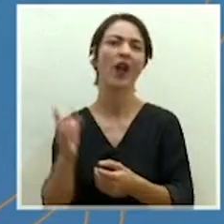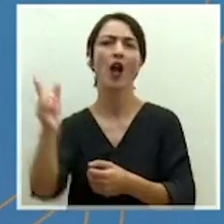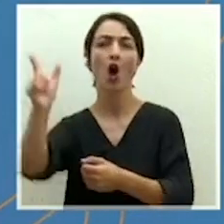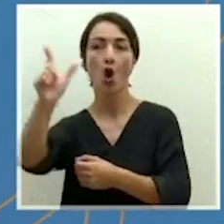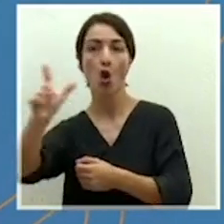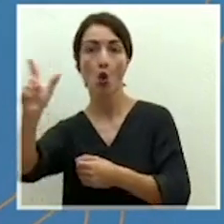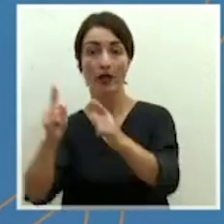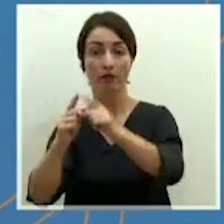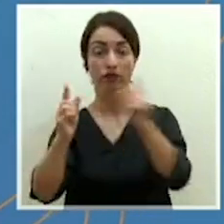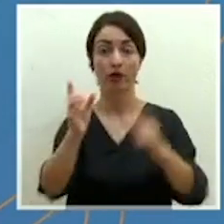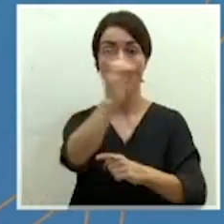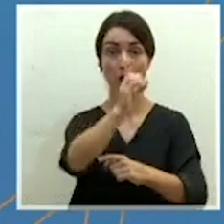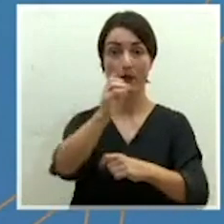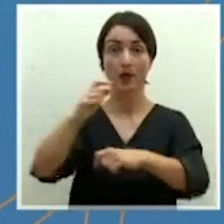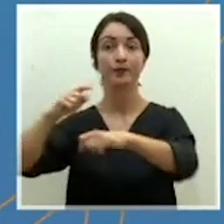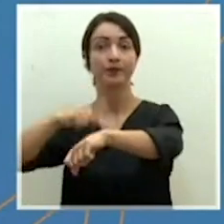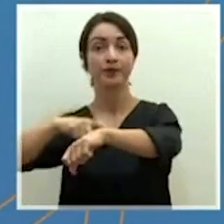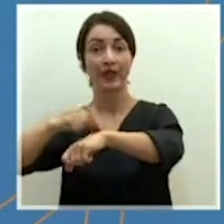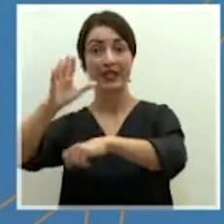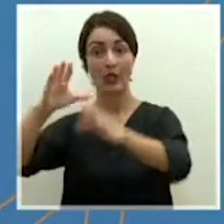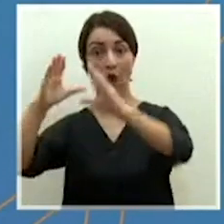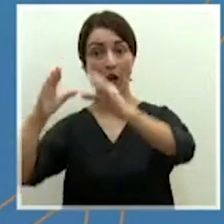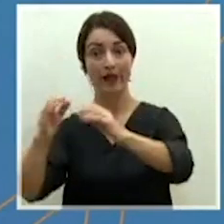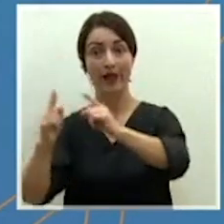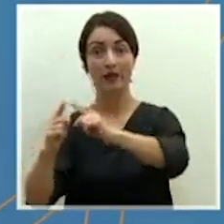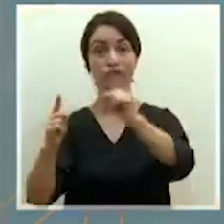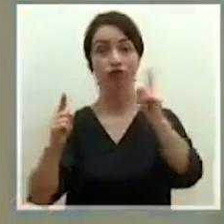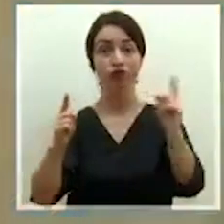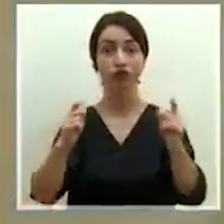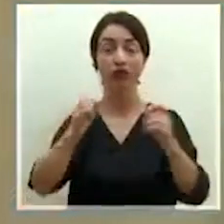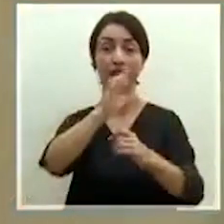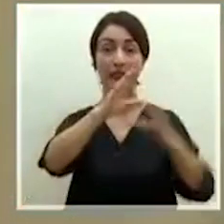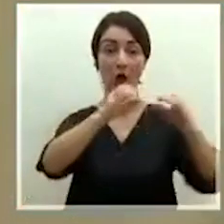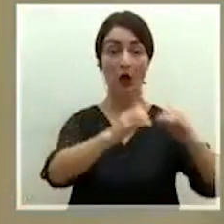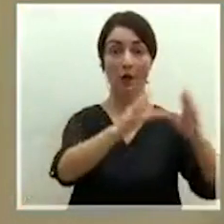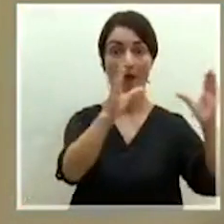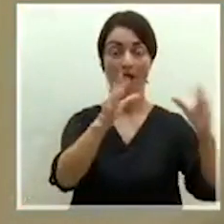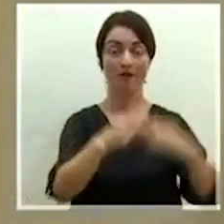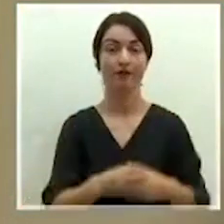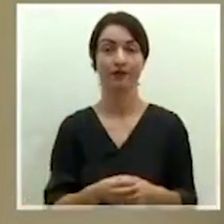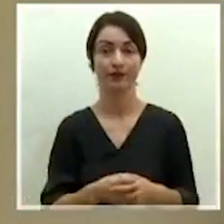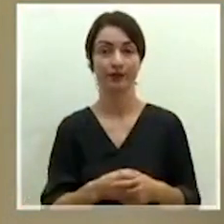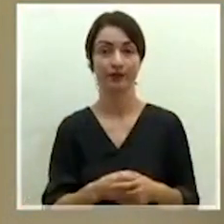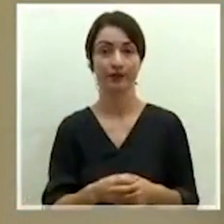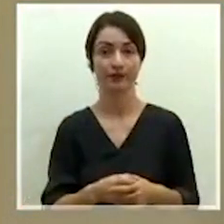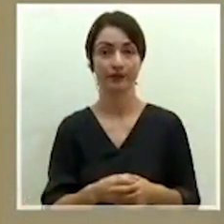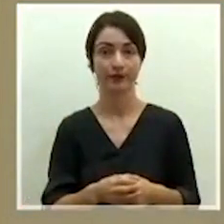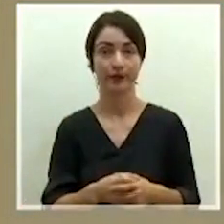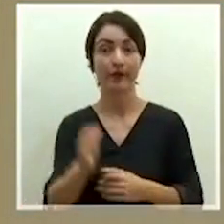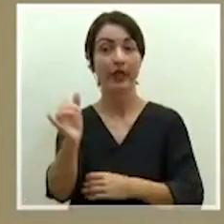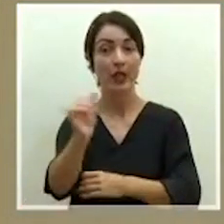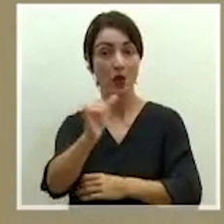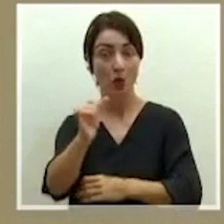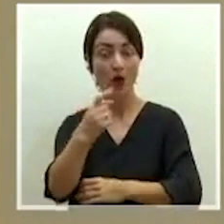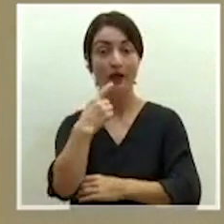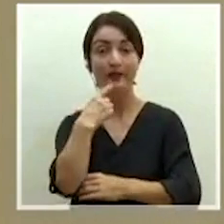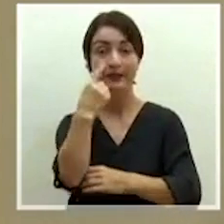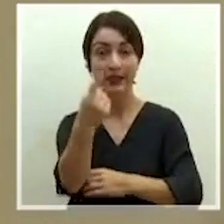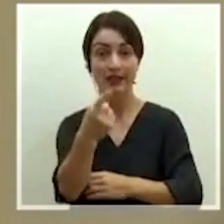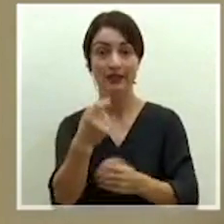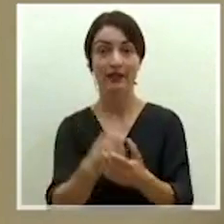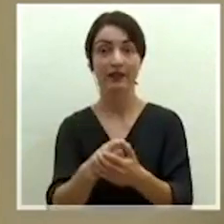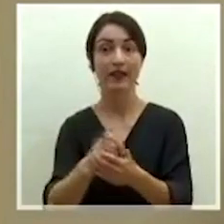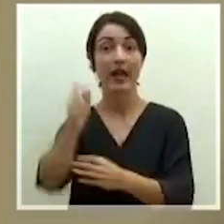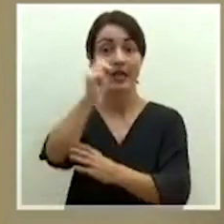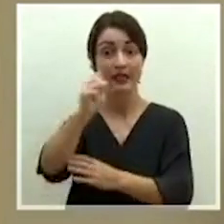a domingo de 5 de la tarde a 5 de la mañana. Asimismo, mencionar que para los